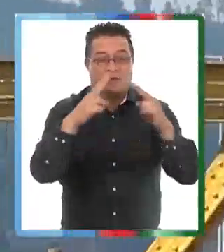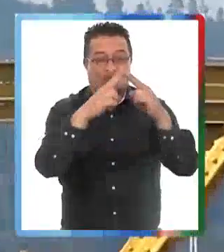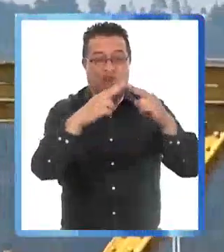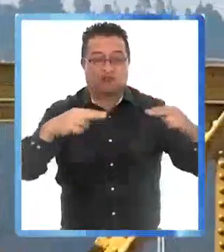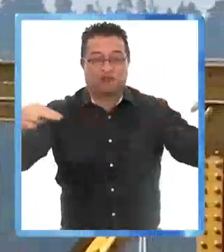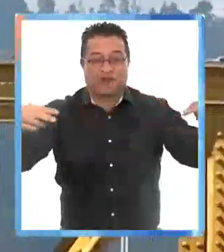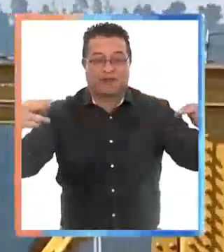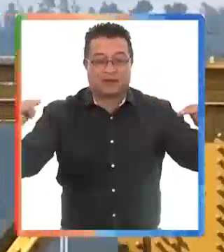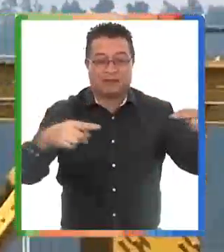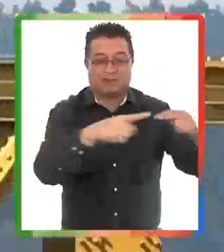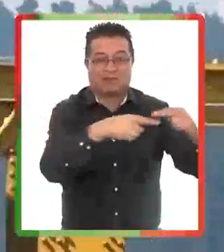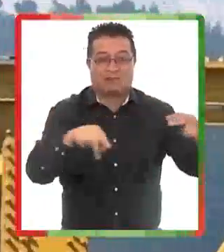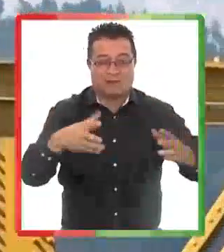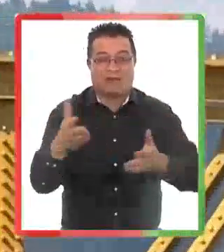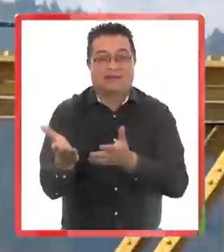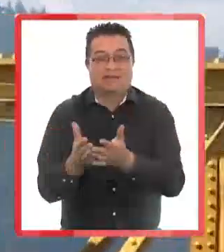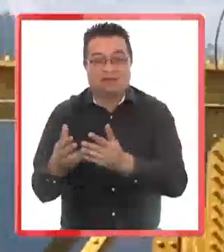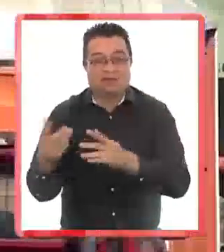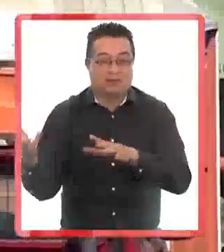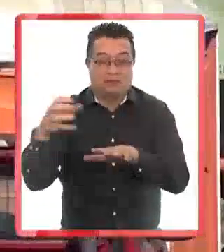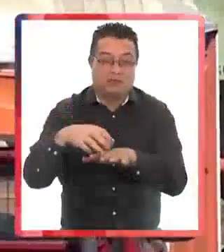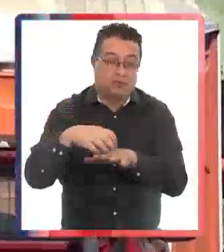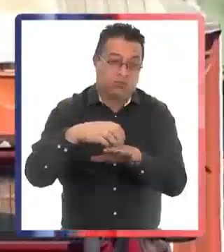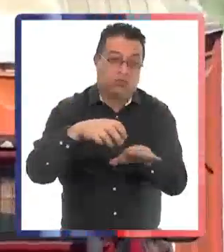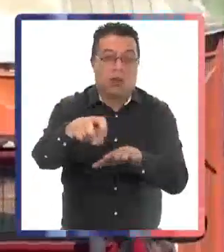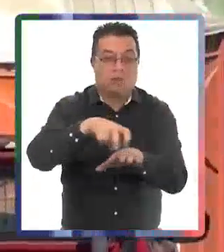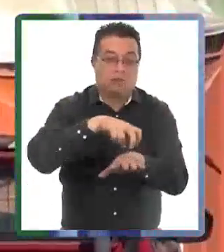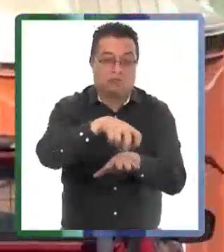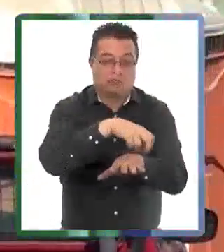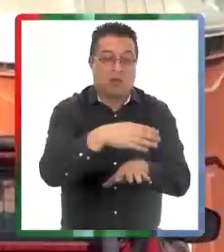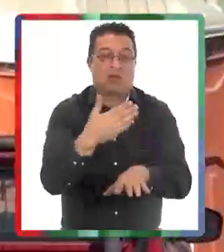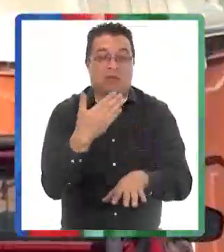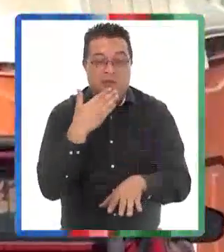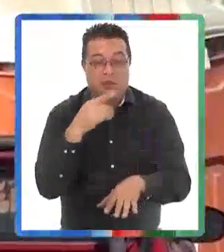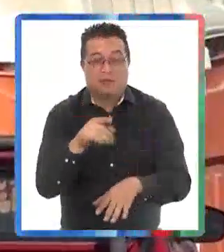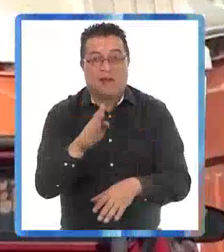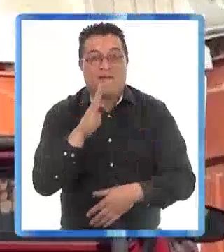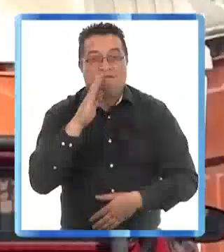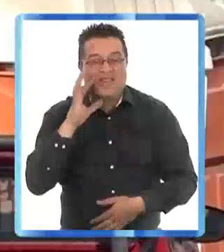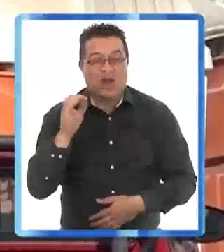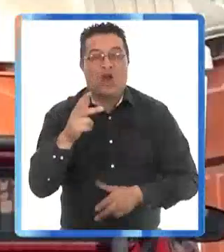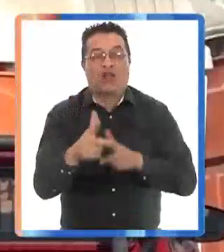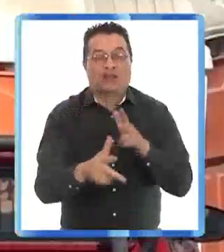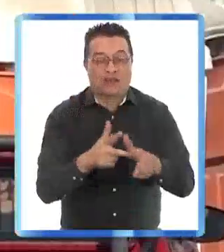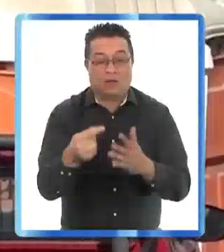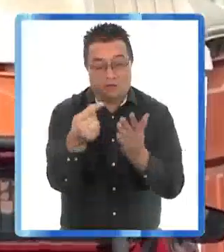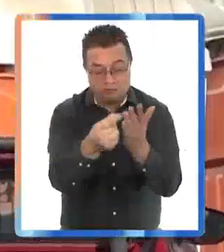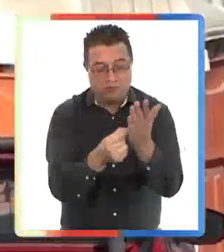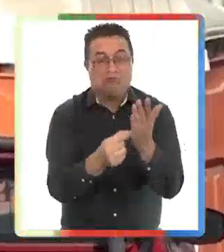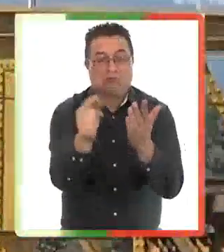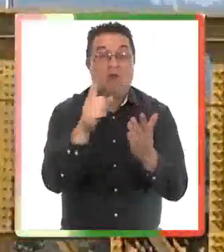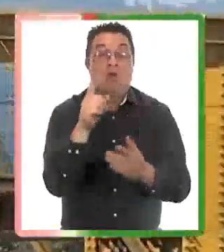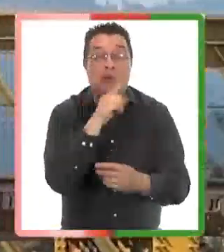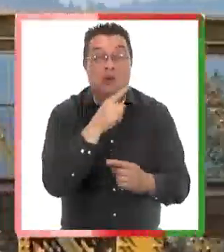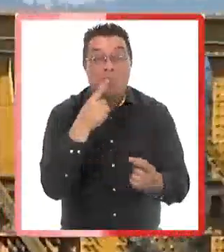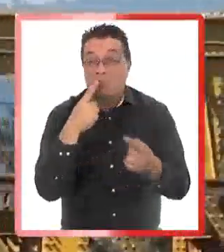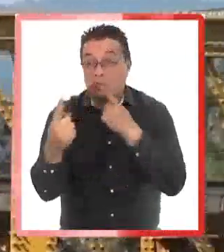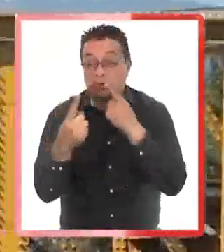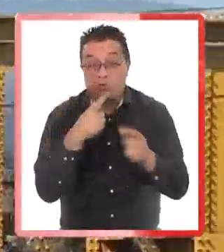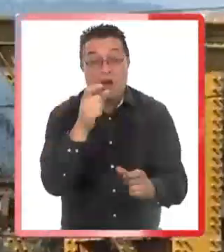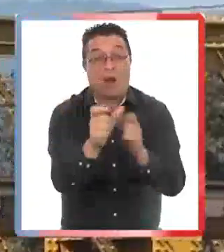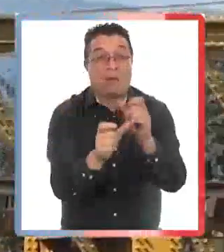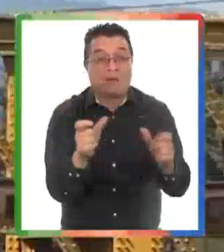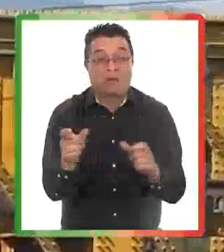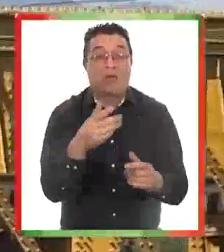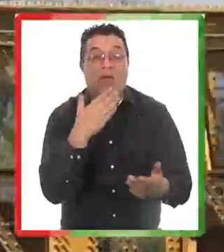del centenario puente ferroviario y sus servicios de transporte y de carga. Y por supuesto, el biotren, que fue bien evaluado en la